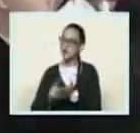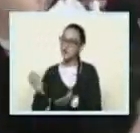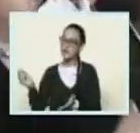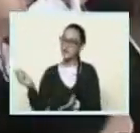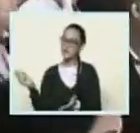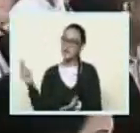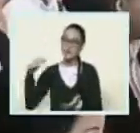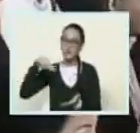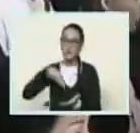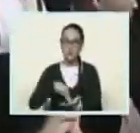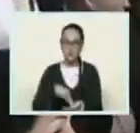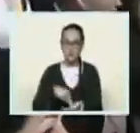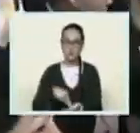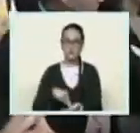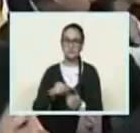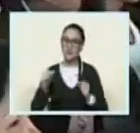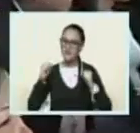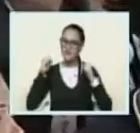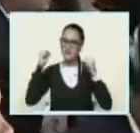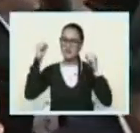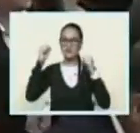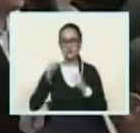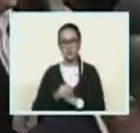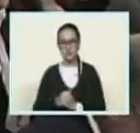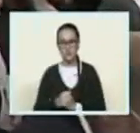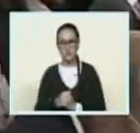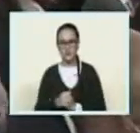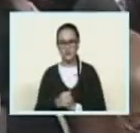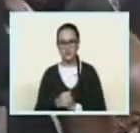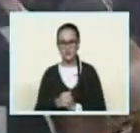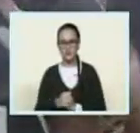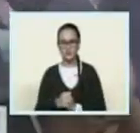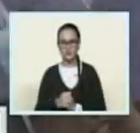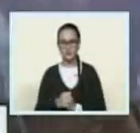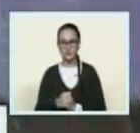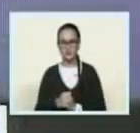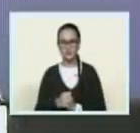oriente, y venció en San Félix.